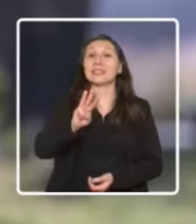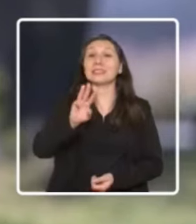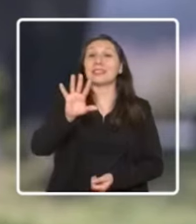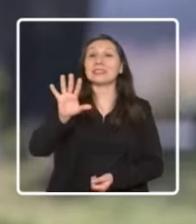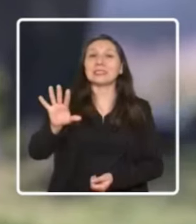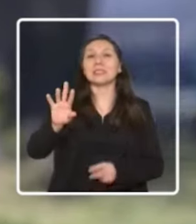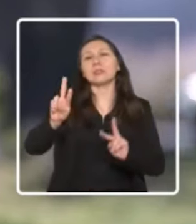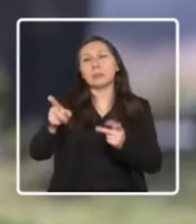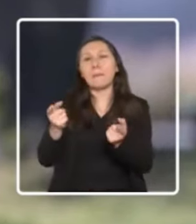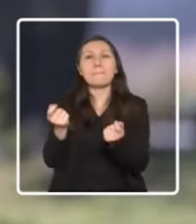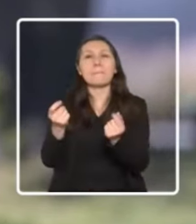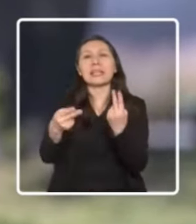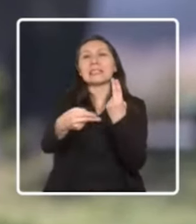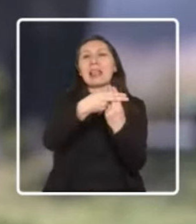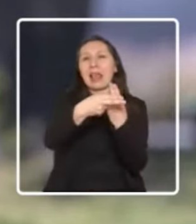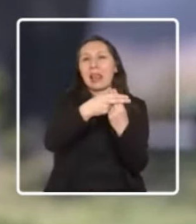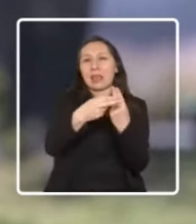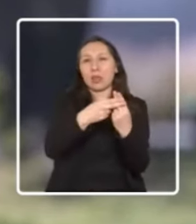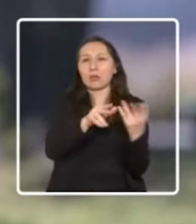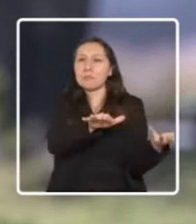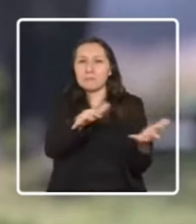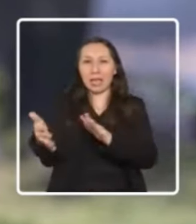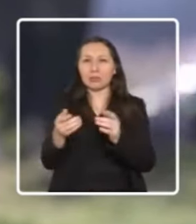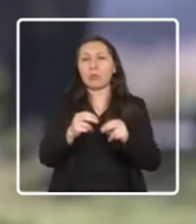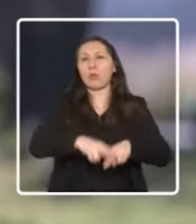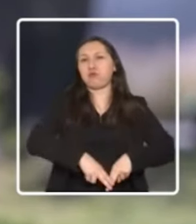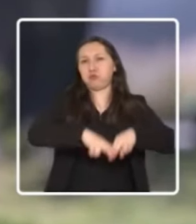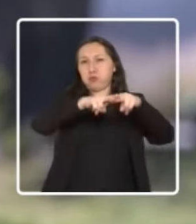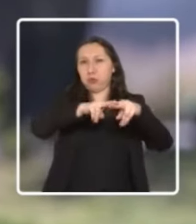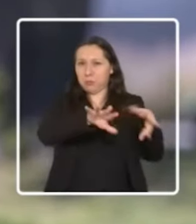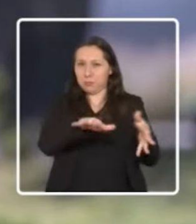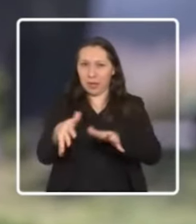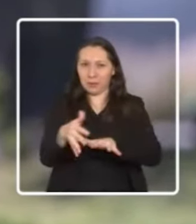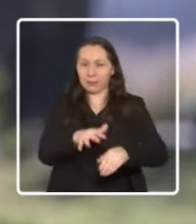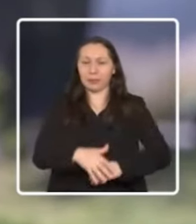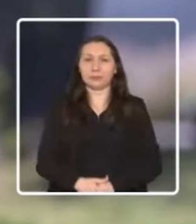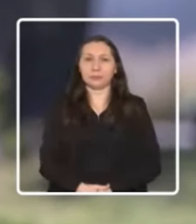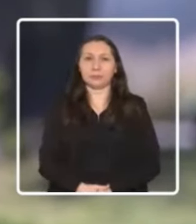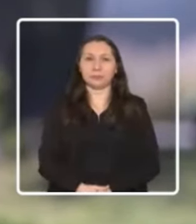35 teletones, más o menos. Y